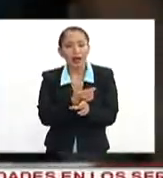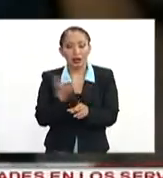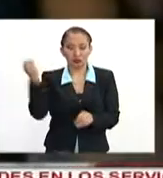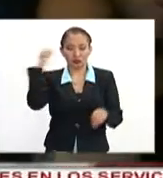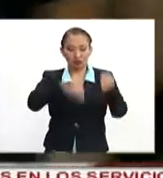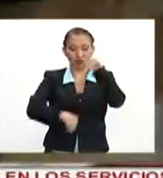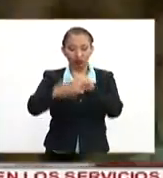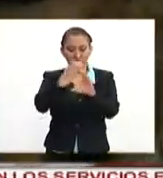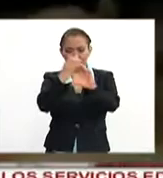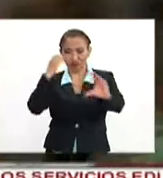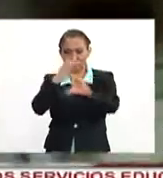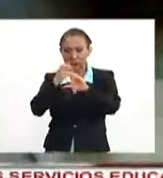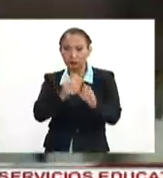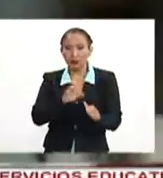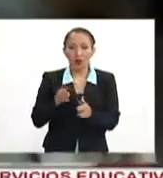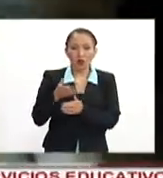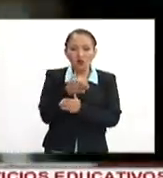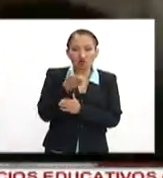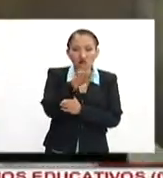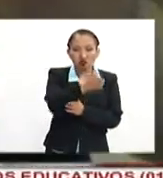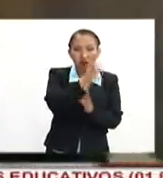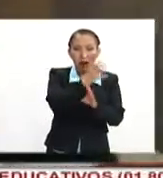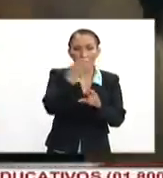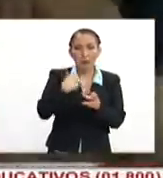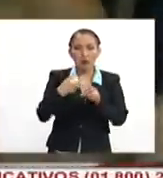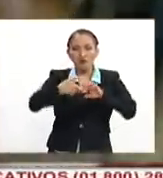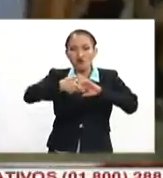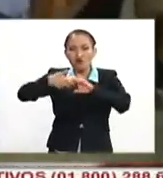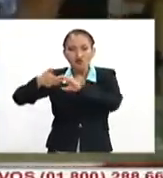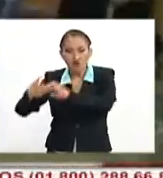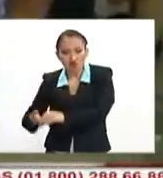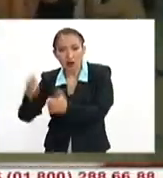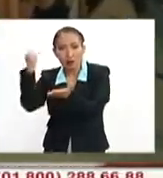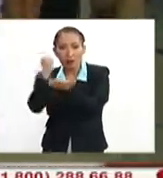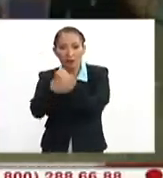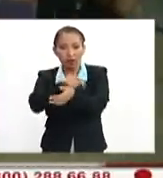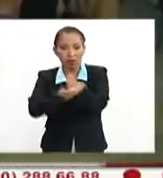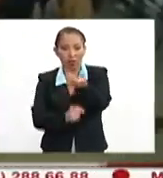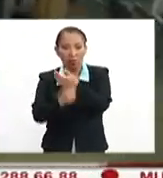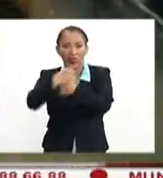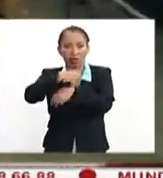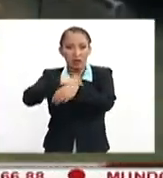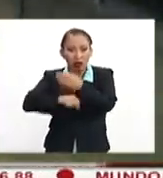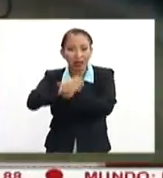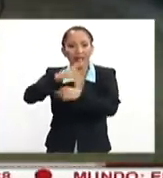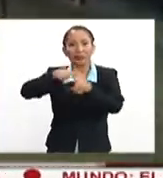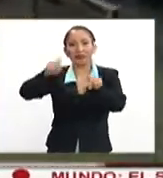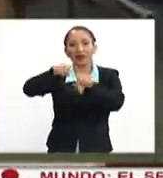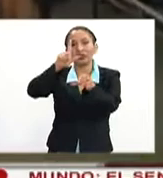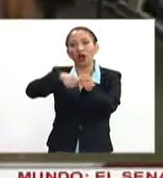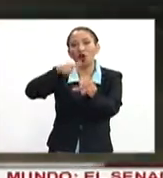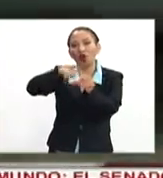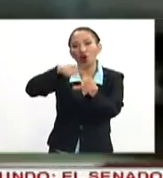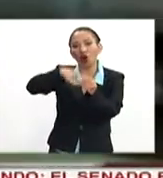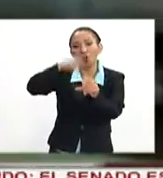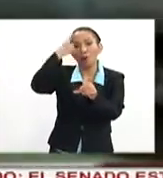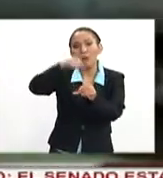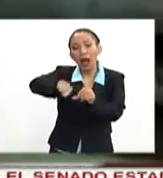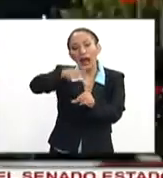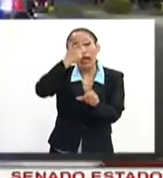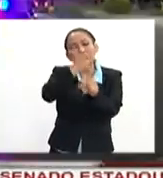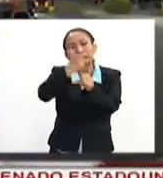a autobuses que los condujeron hasta el camión con remolque y los marcaron con cintas adhesivas de distintos colores a